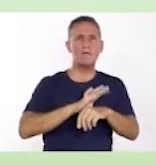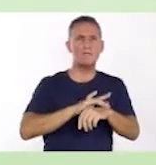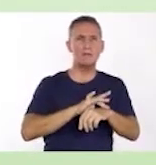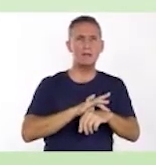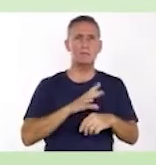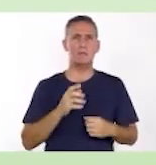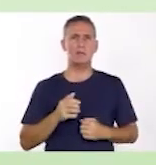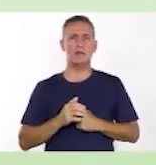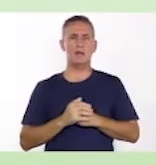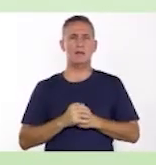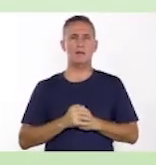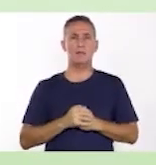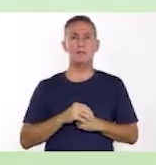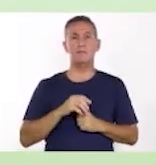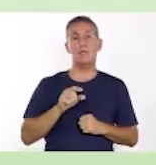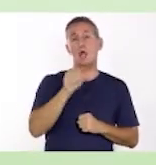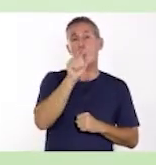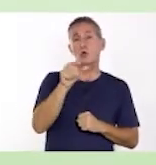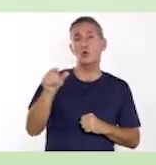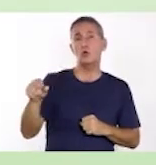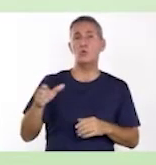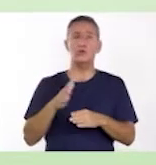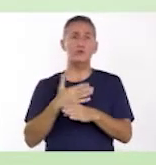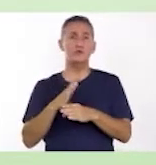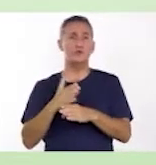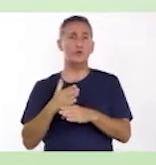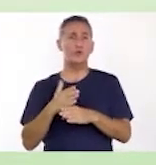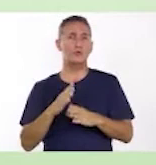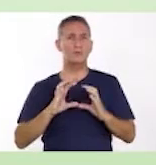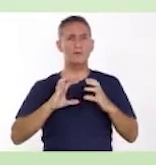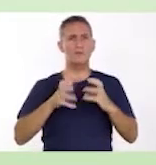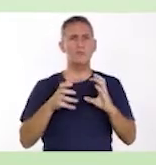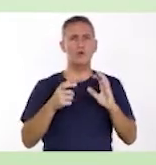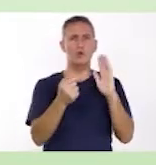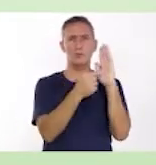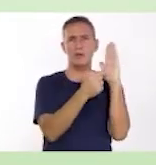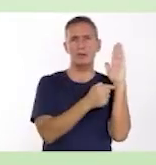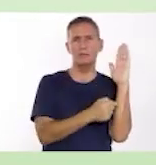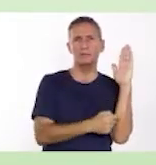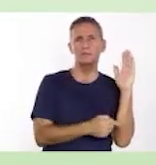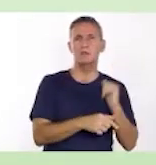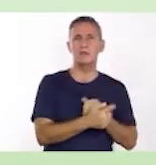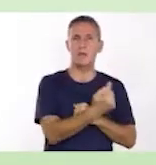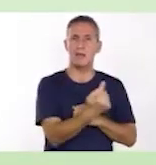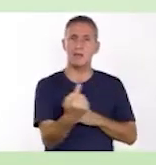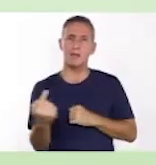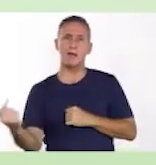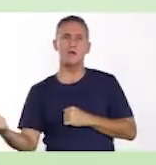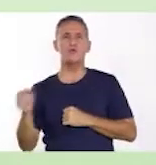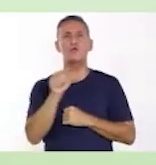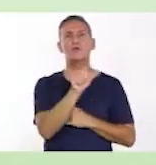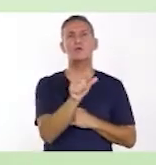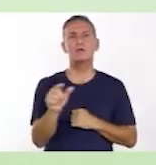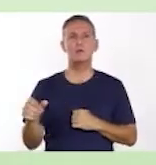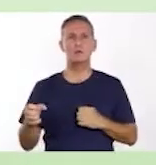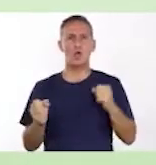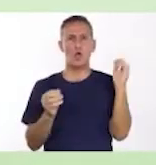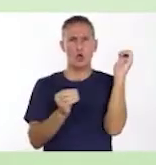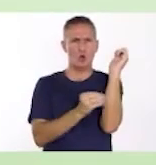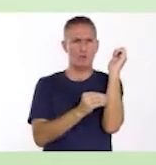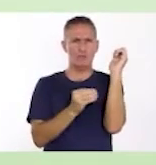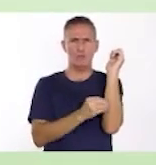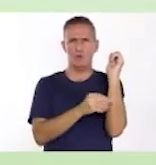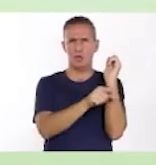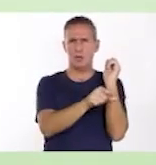cólera. Los personajes con diferentes dones, ese don que tienen cada uno de estos personajes por su